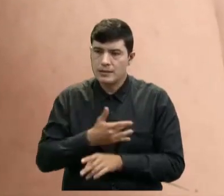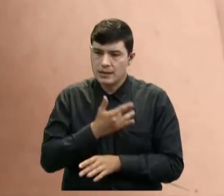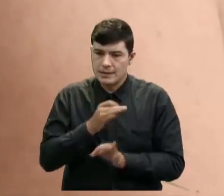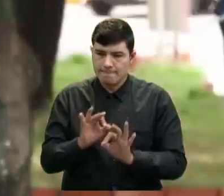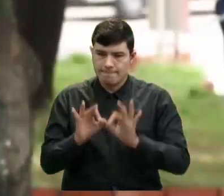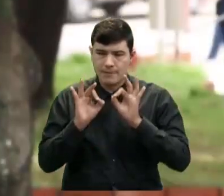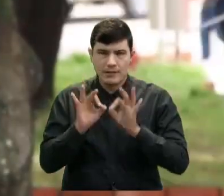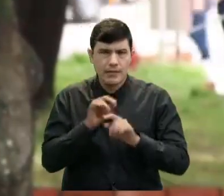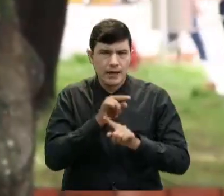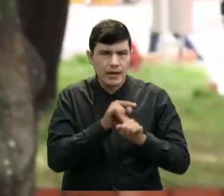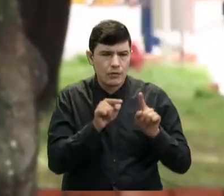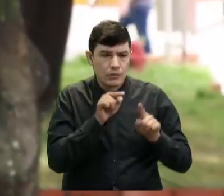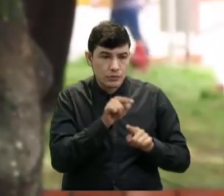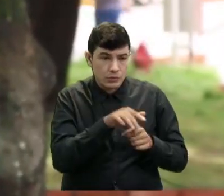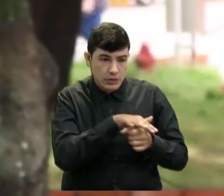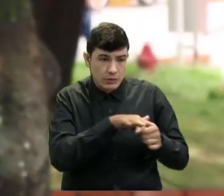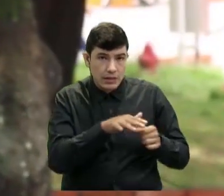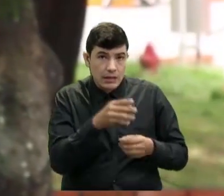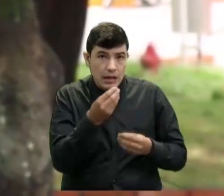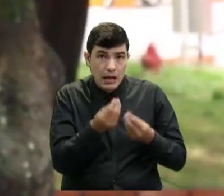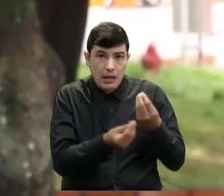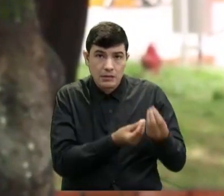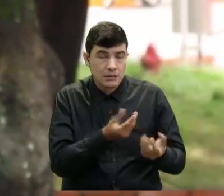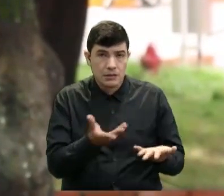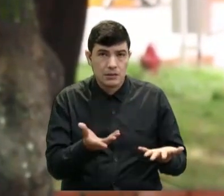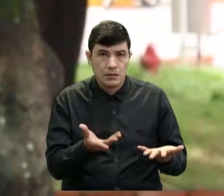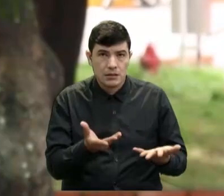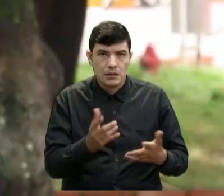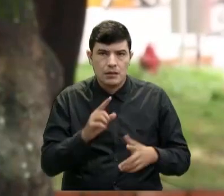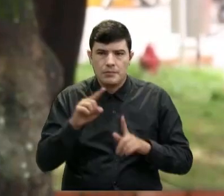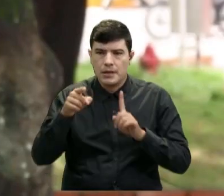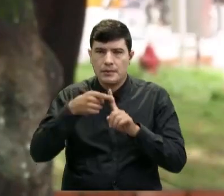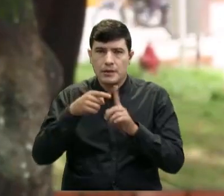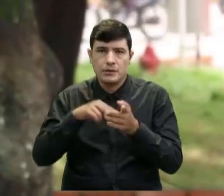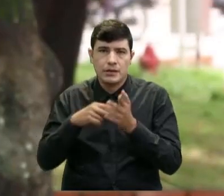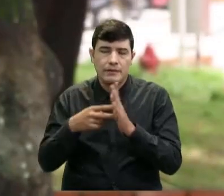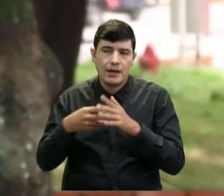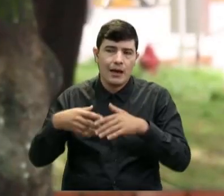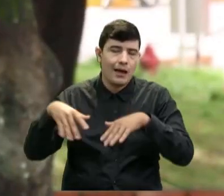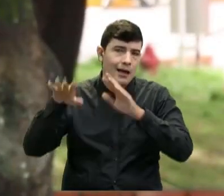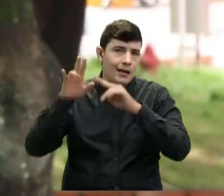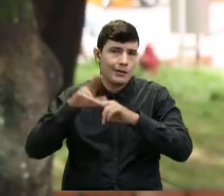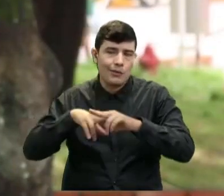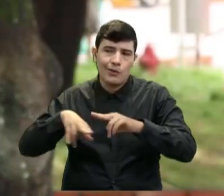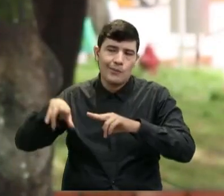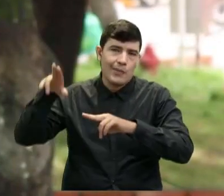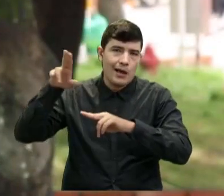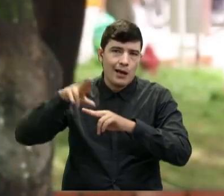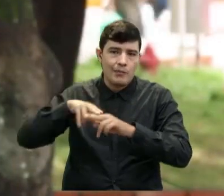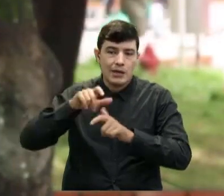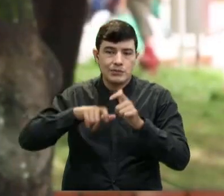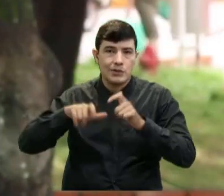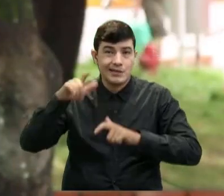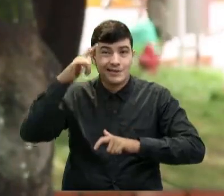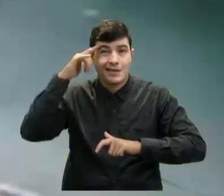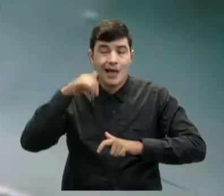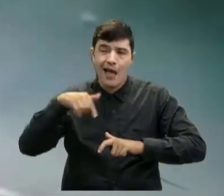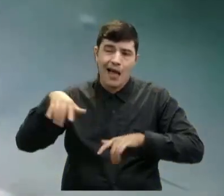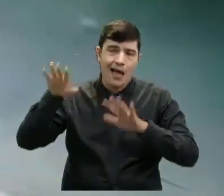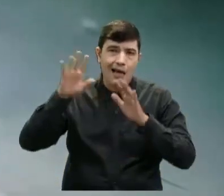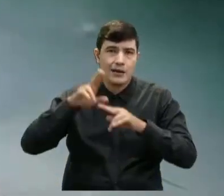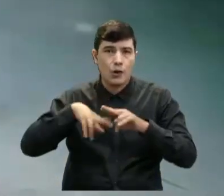casos? Bueno, frente a estos casos, primero que todo es no normalizar estas conductas. No podemos como